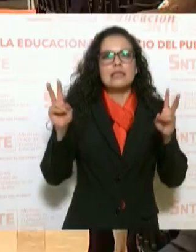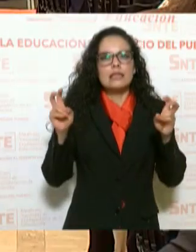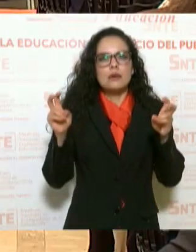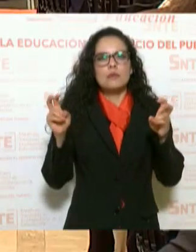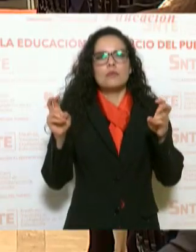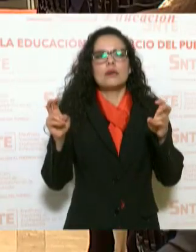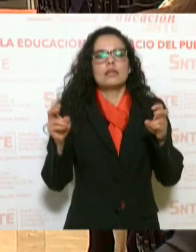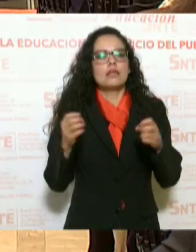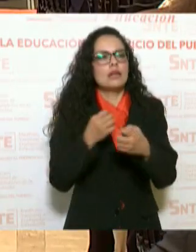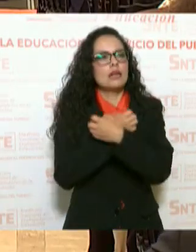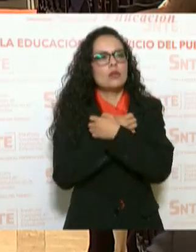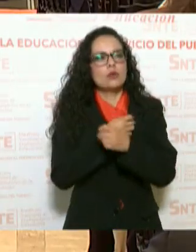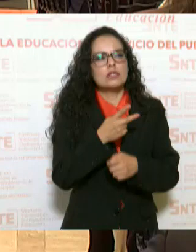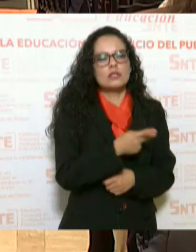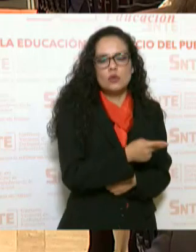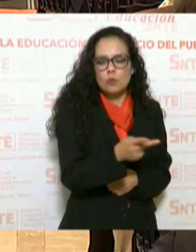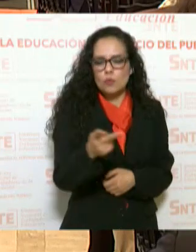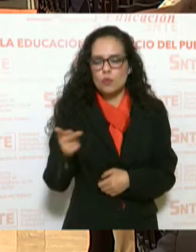la siguiente etapa